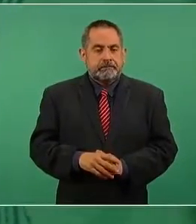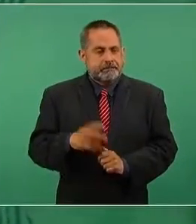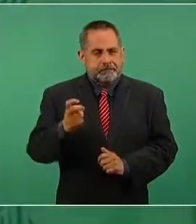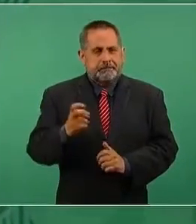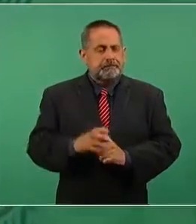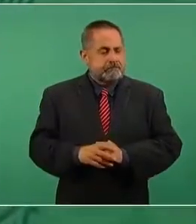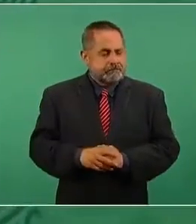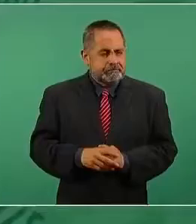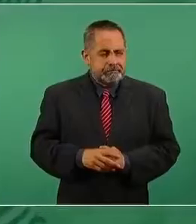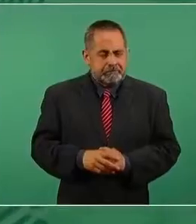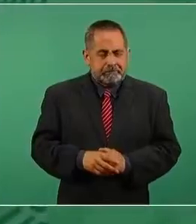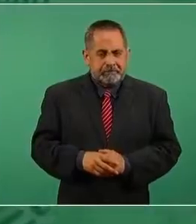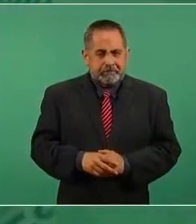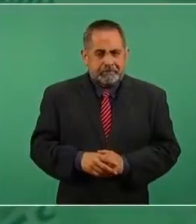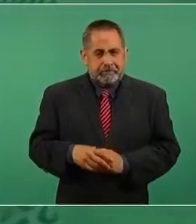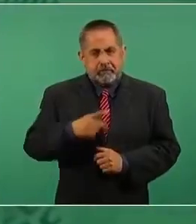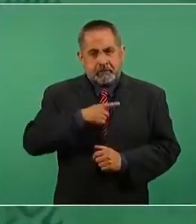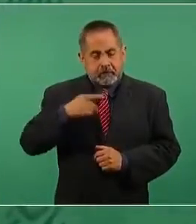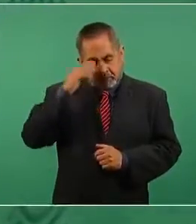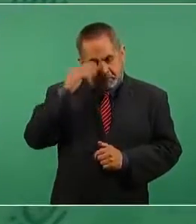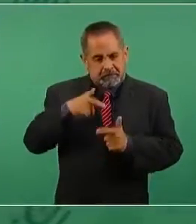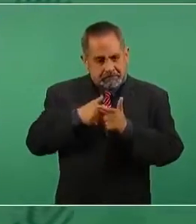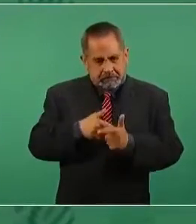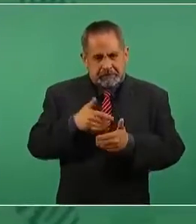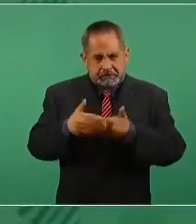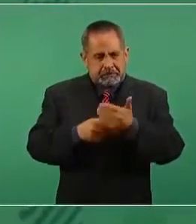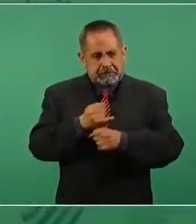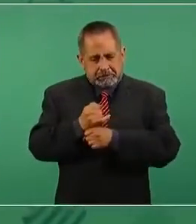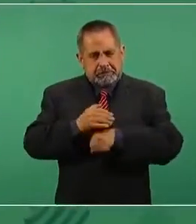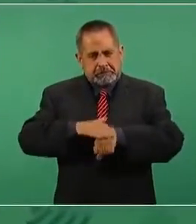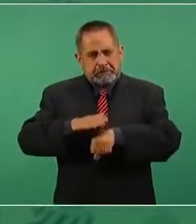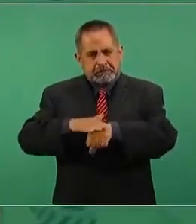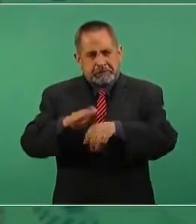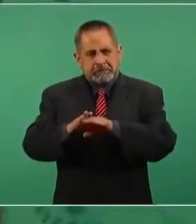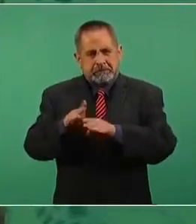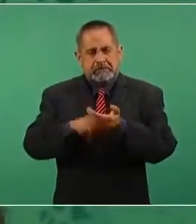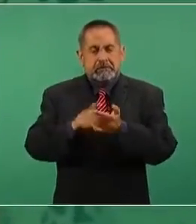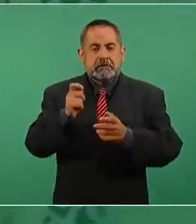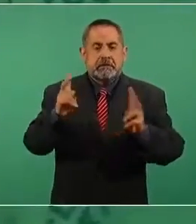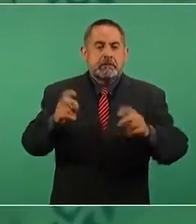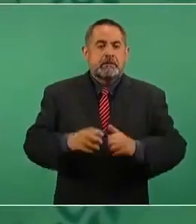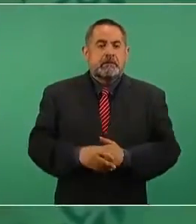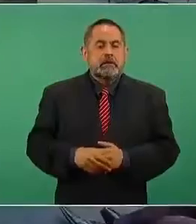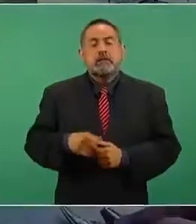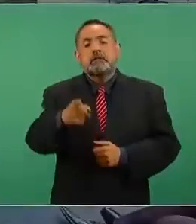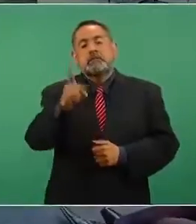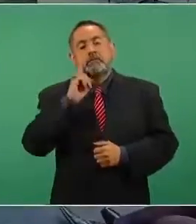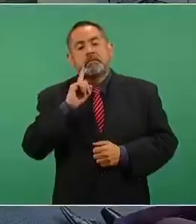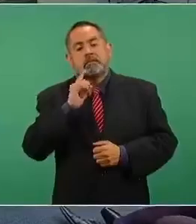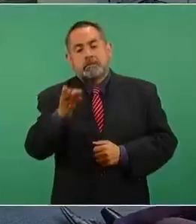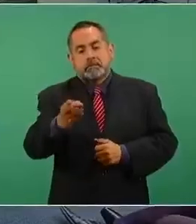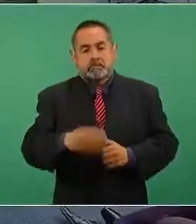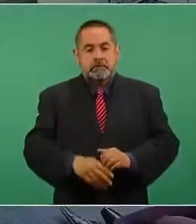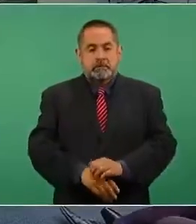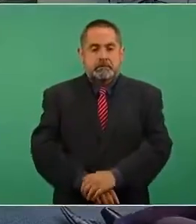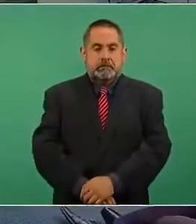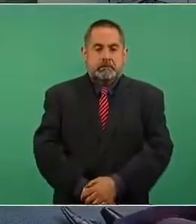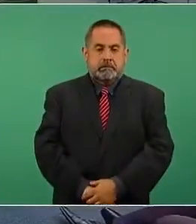Entonces hay que seguir profundizando en este tema. La compañera.